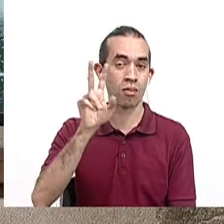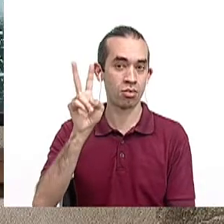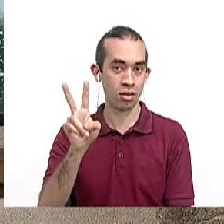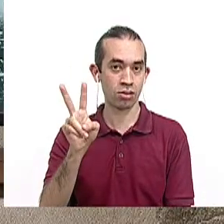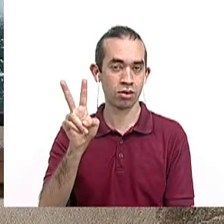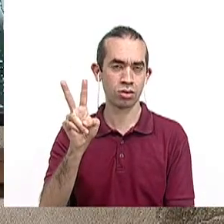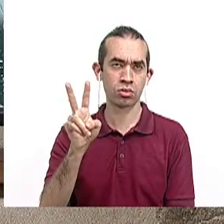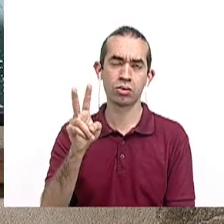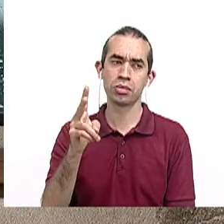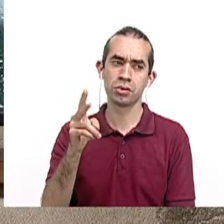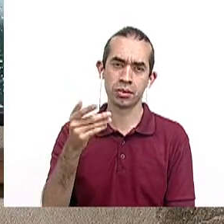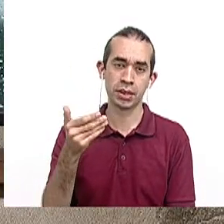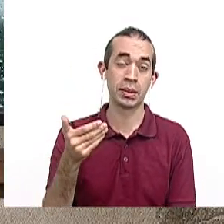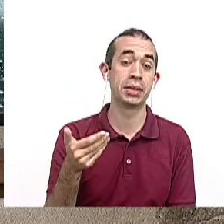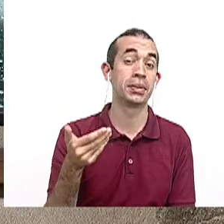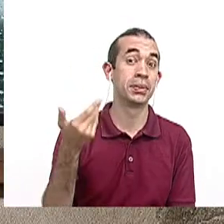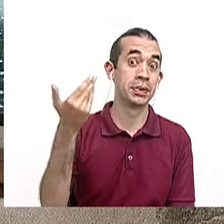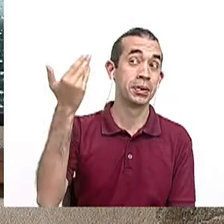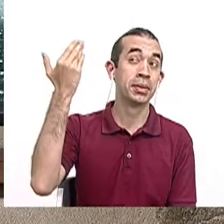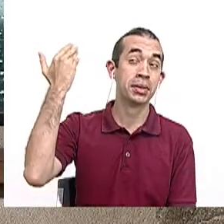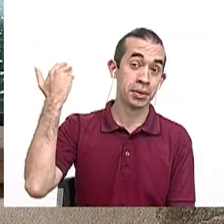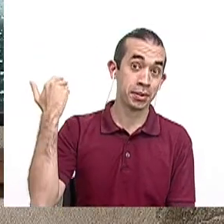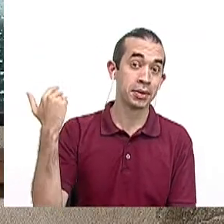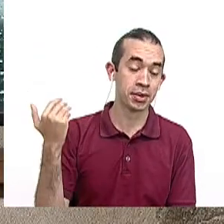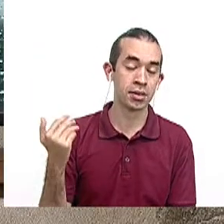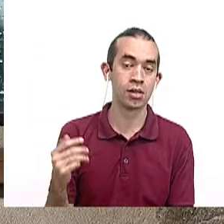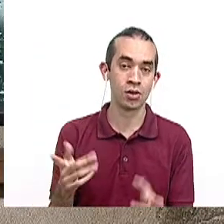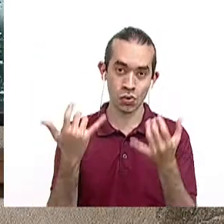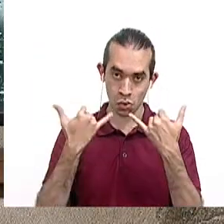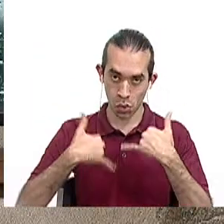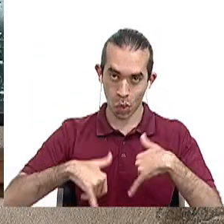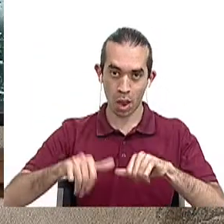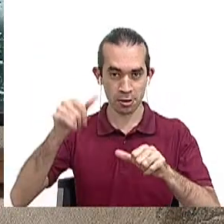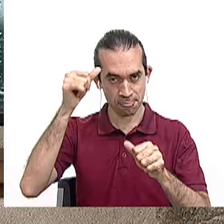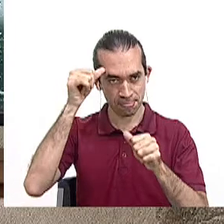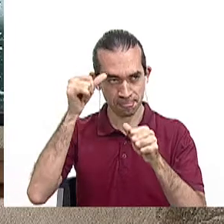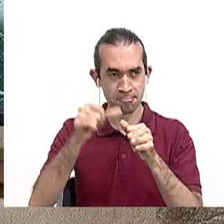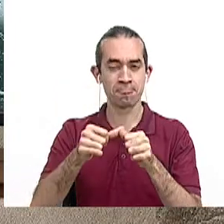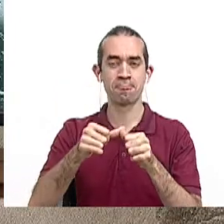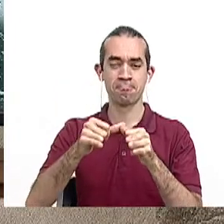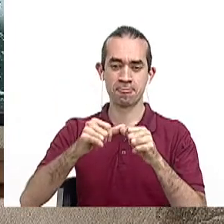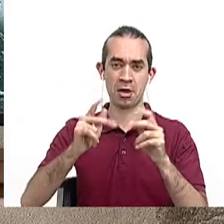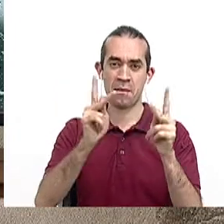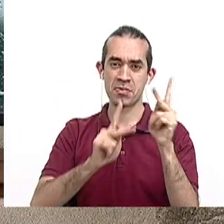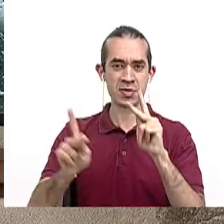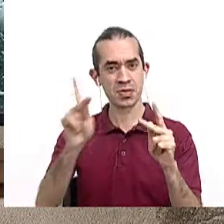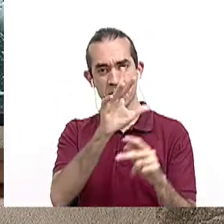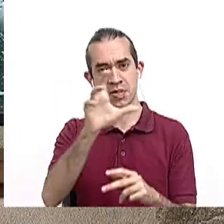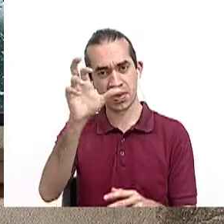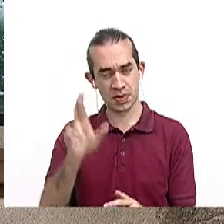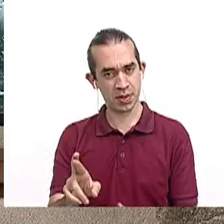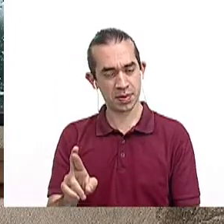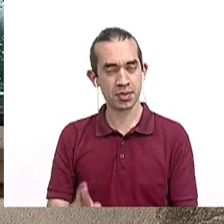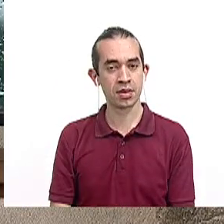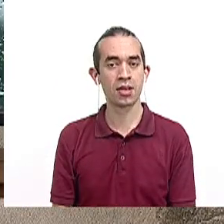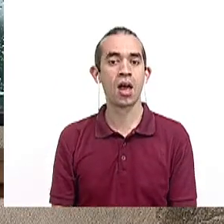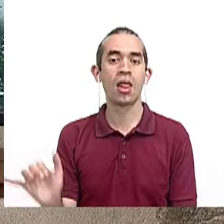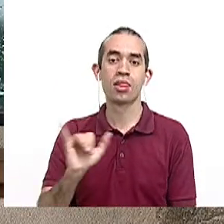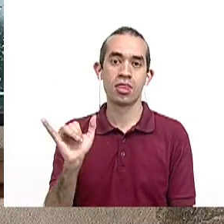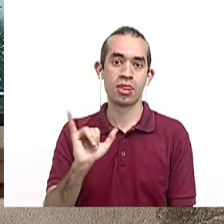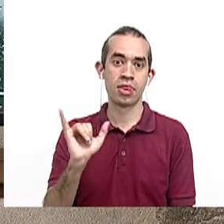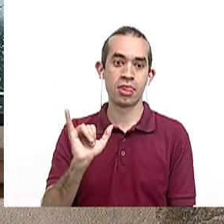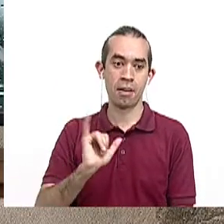1952, hace un poquito de años ya, pero sigue presente en el imaginario colectivo y bueno, también en la